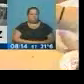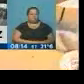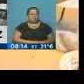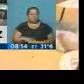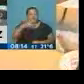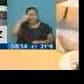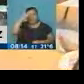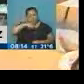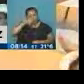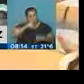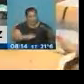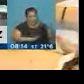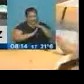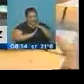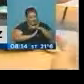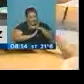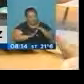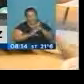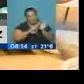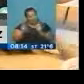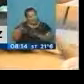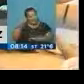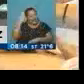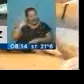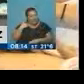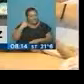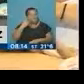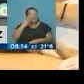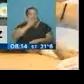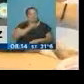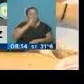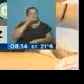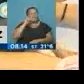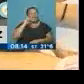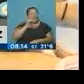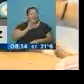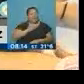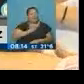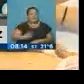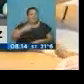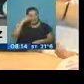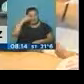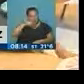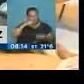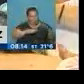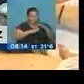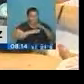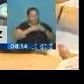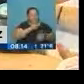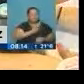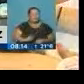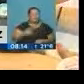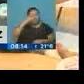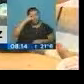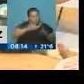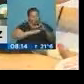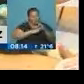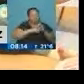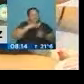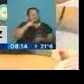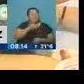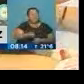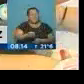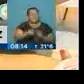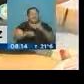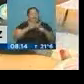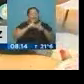La Corte, que entre paréntesis ayer Frigerio estuvo reunido con el presidente de la Corte, y el presidente de la Corte incurre en